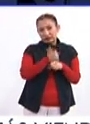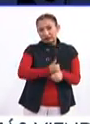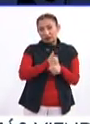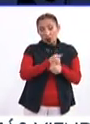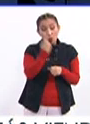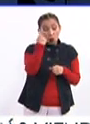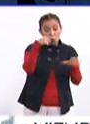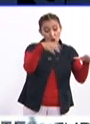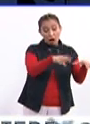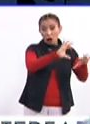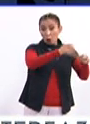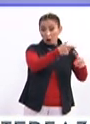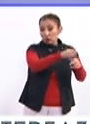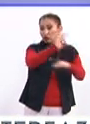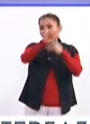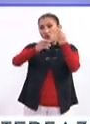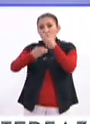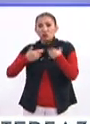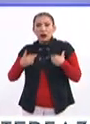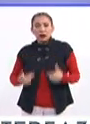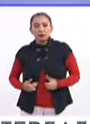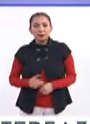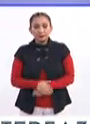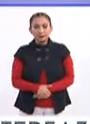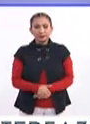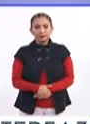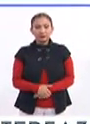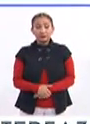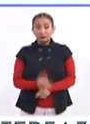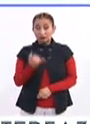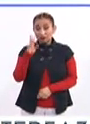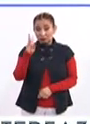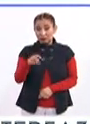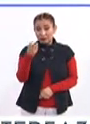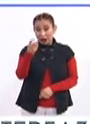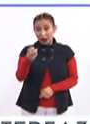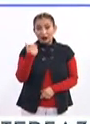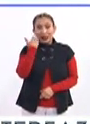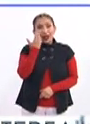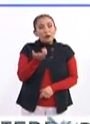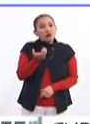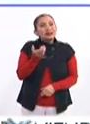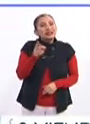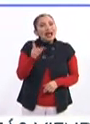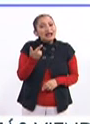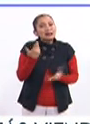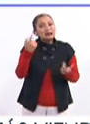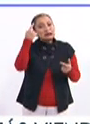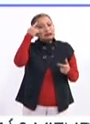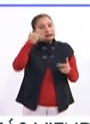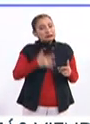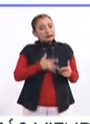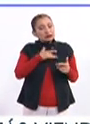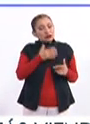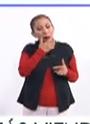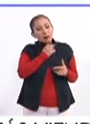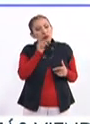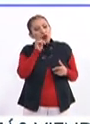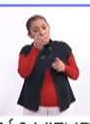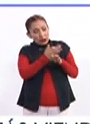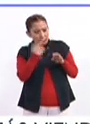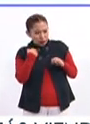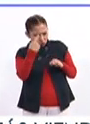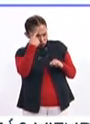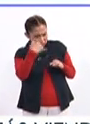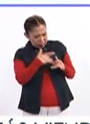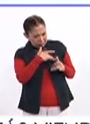solo a una comunidad, sino a toda la humanidad en general. Sin duda alguna. Y pues, la verdad es que justamente lo que buscamos es hacer conciencia de las y los jóvenes desde ahorita